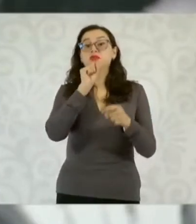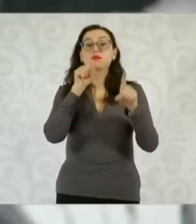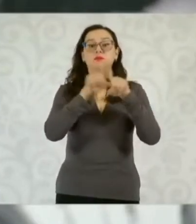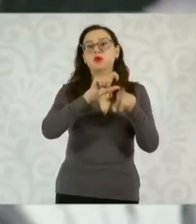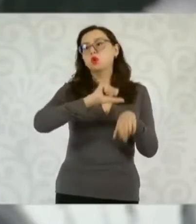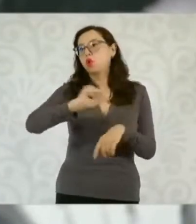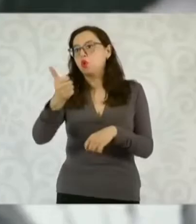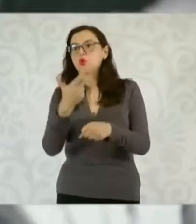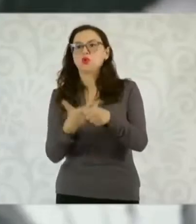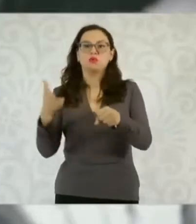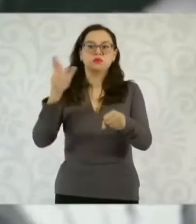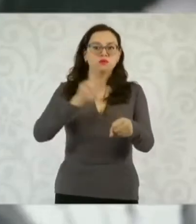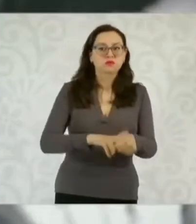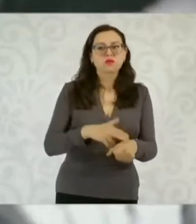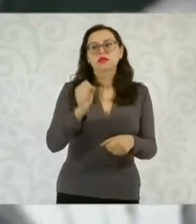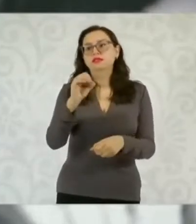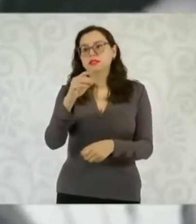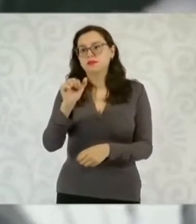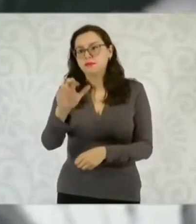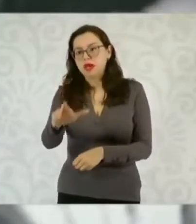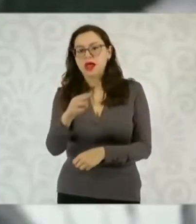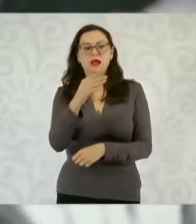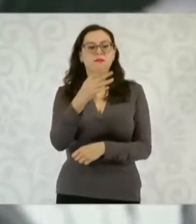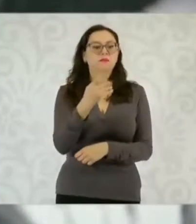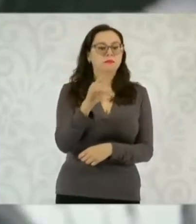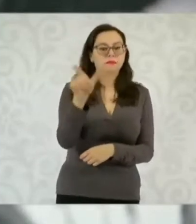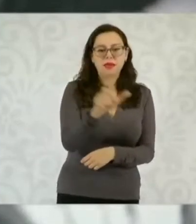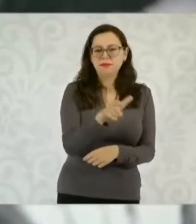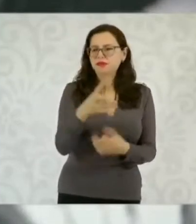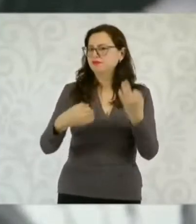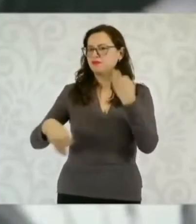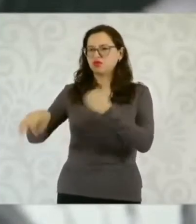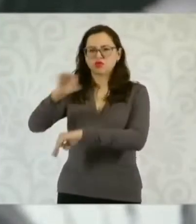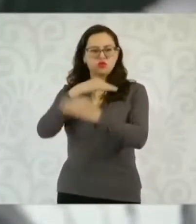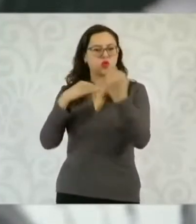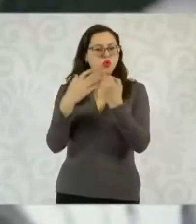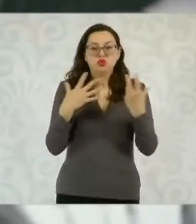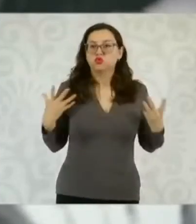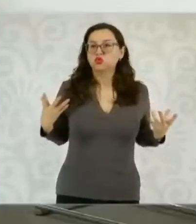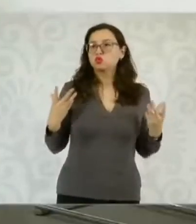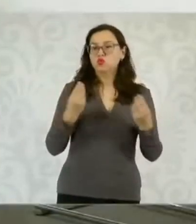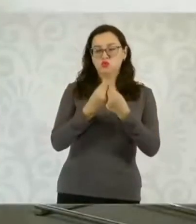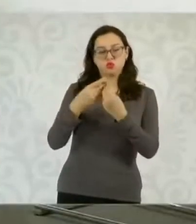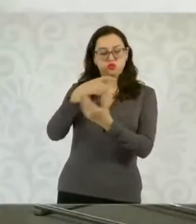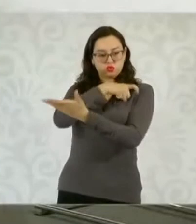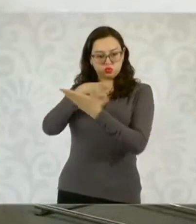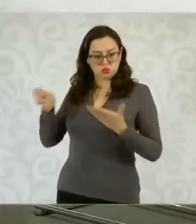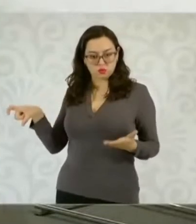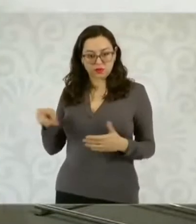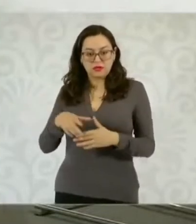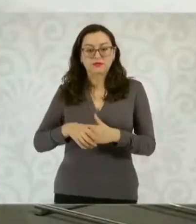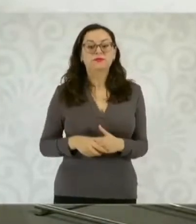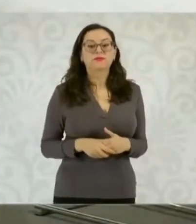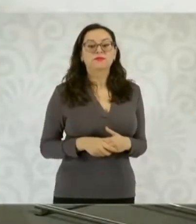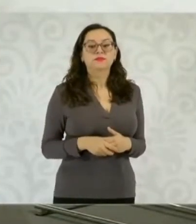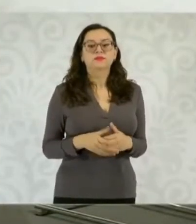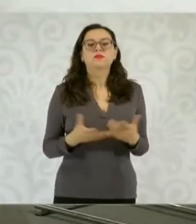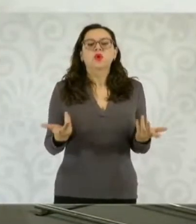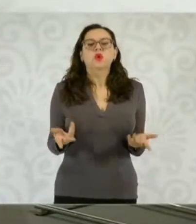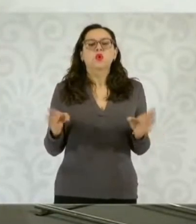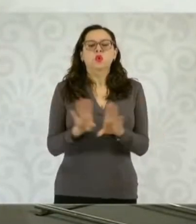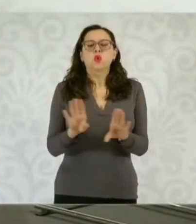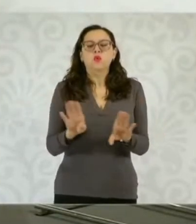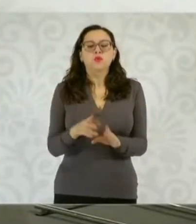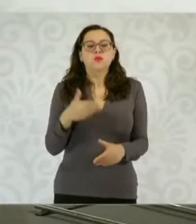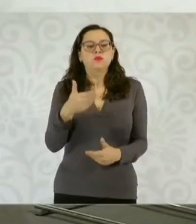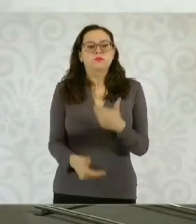así como la CEMAR y Pemex. Siguiente. ¿Cuál es el avance global que tenemos en la compra de los